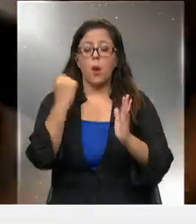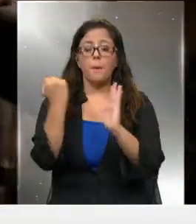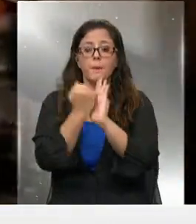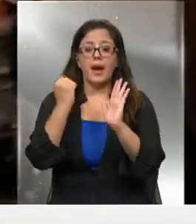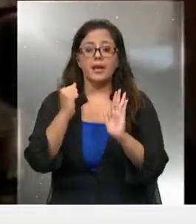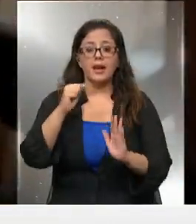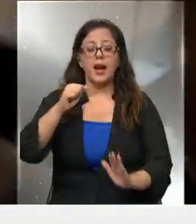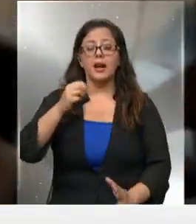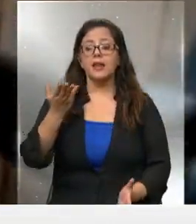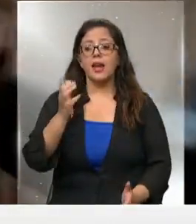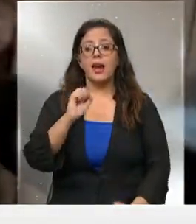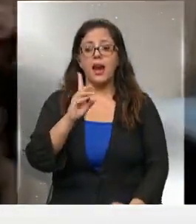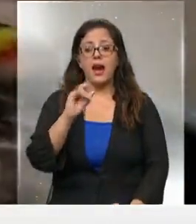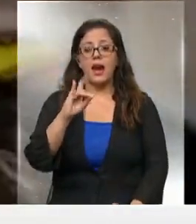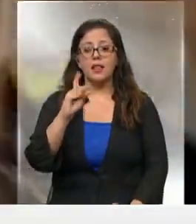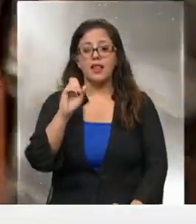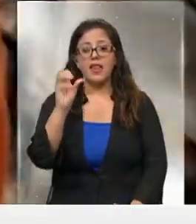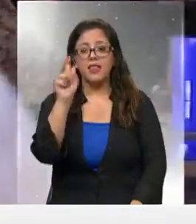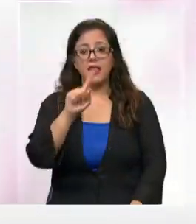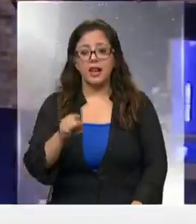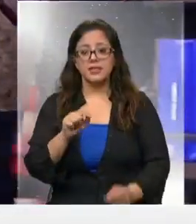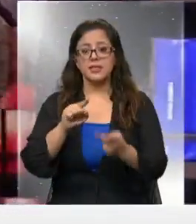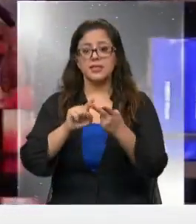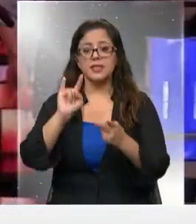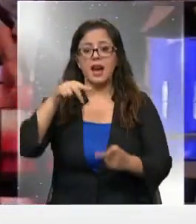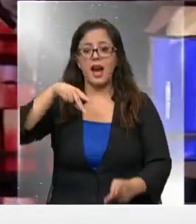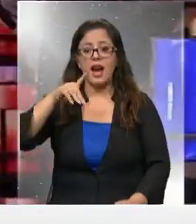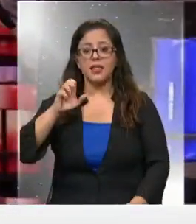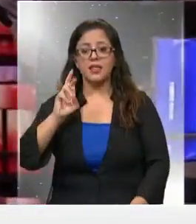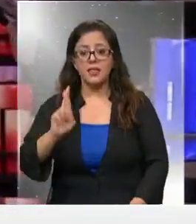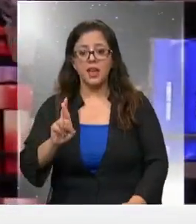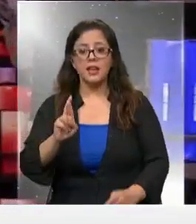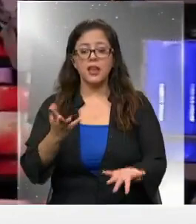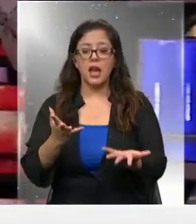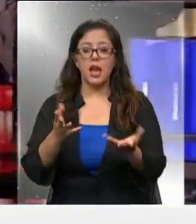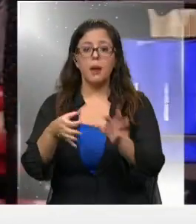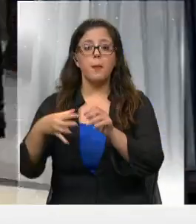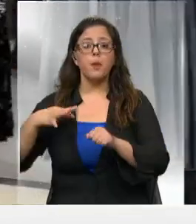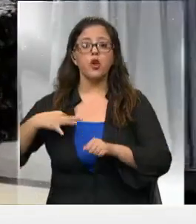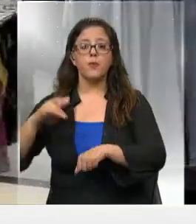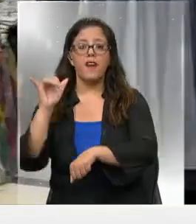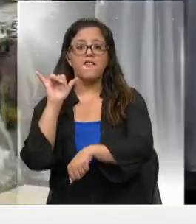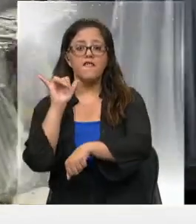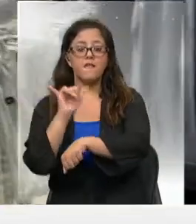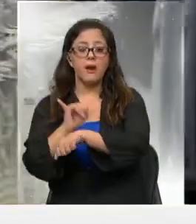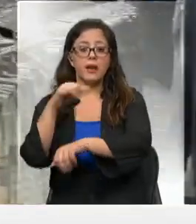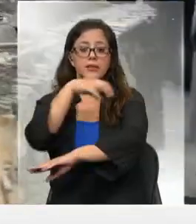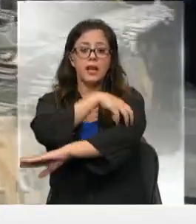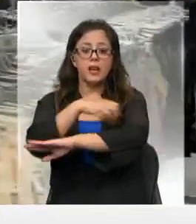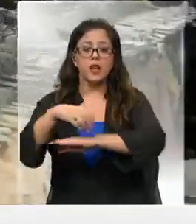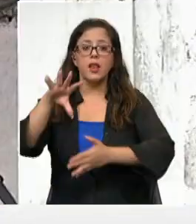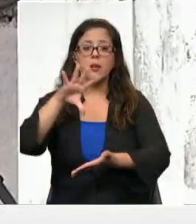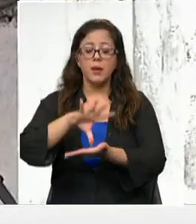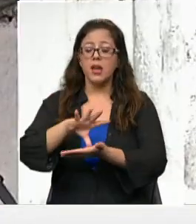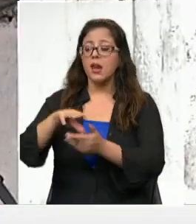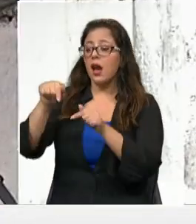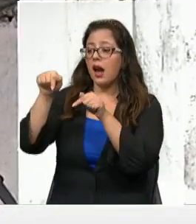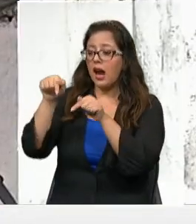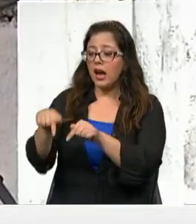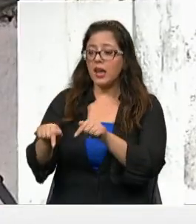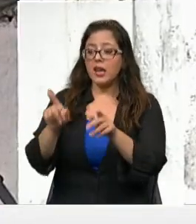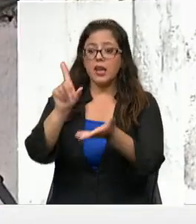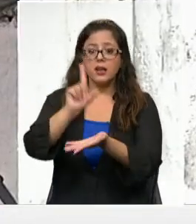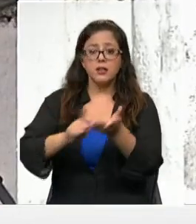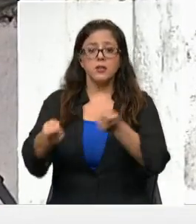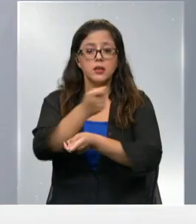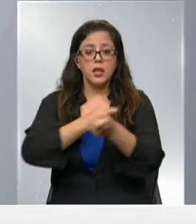de prendas falsificadas en distintas tiendas La Polar a lo largo del país. Y ante esto la tienda negó tajantemente